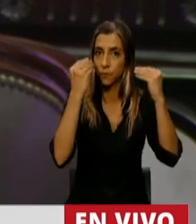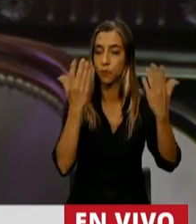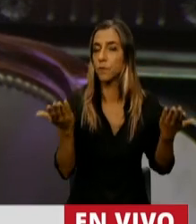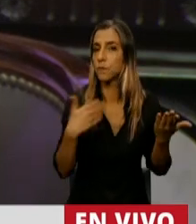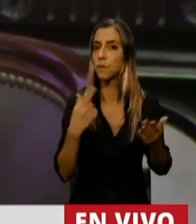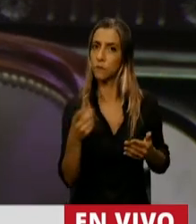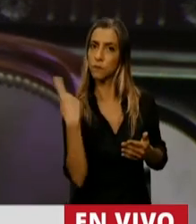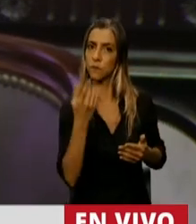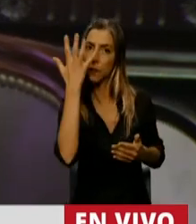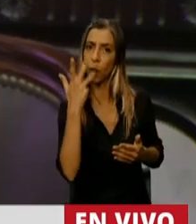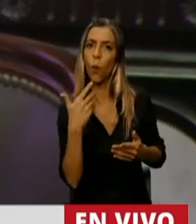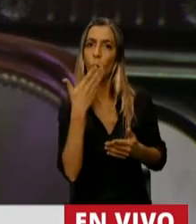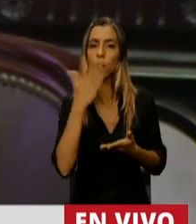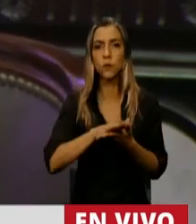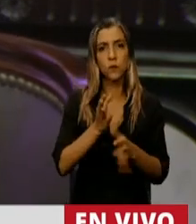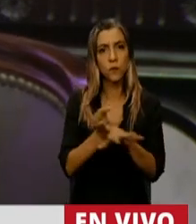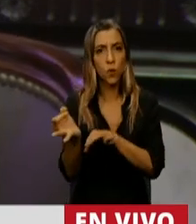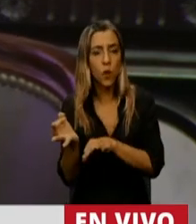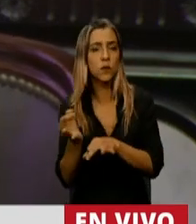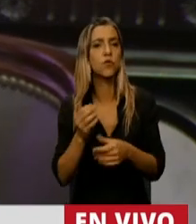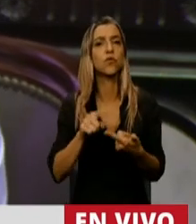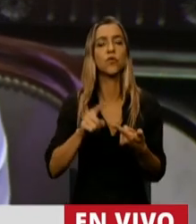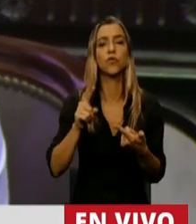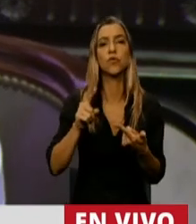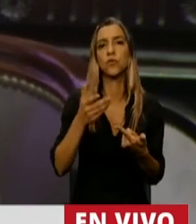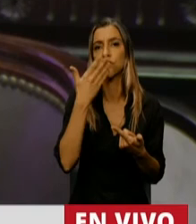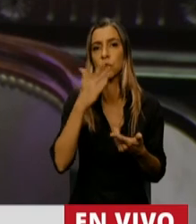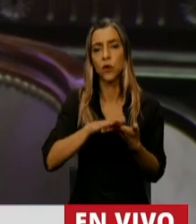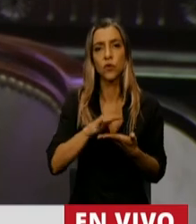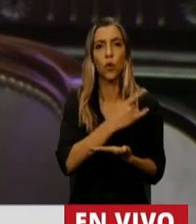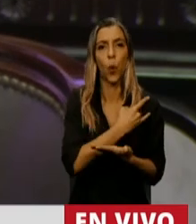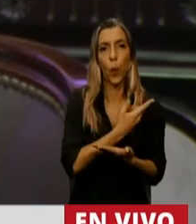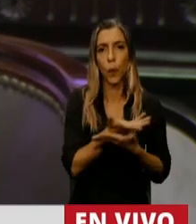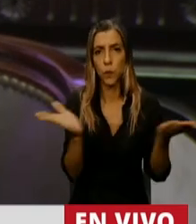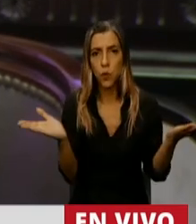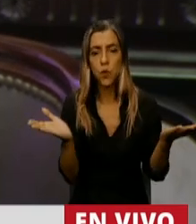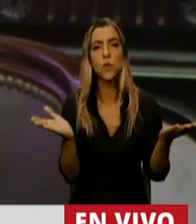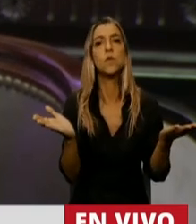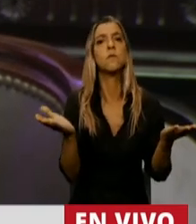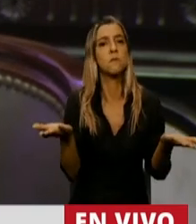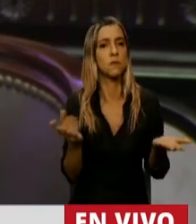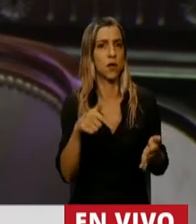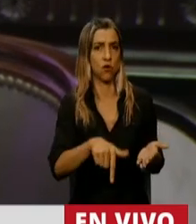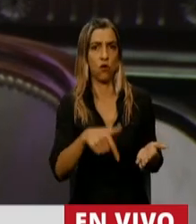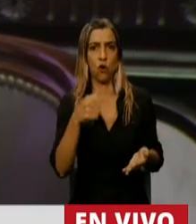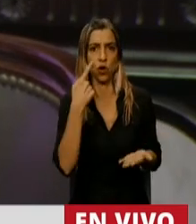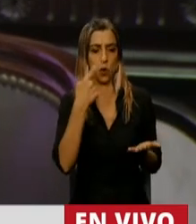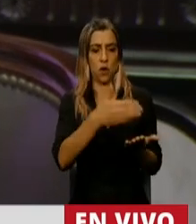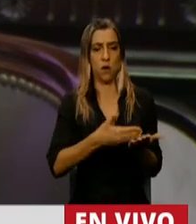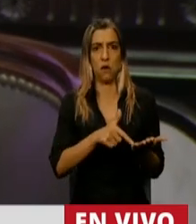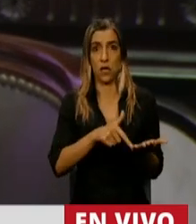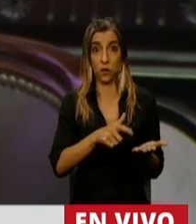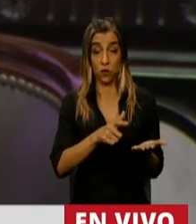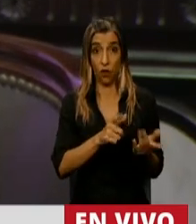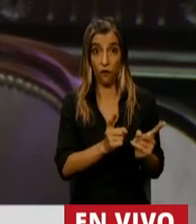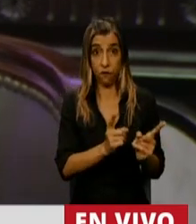a todos nos gusta hablar de educación, a todos nos gusta hablar de universidades públicas, pero lo que se está haciendo hoy, si esto no se